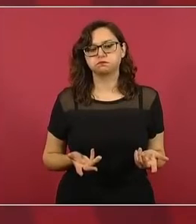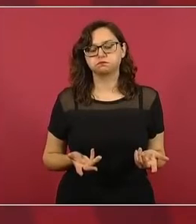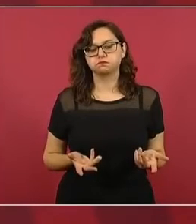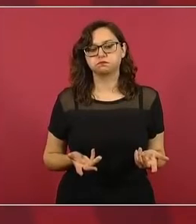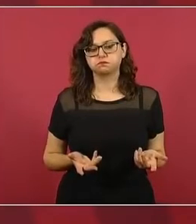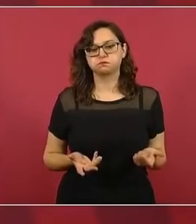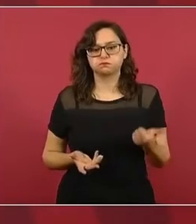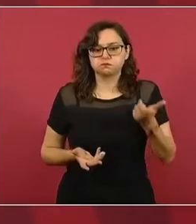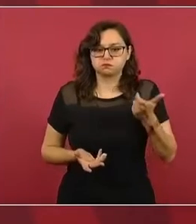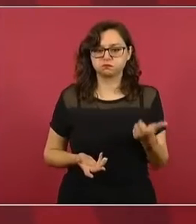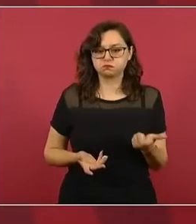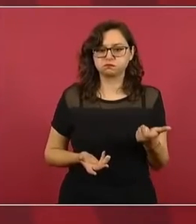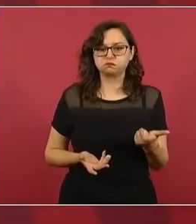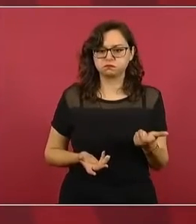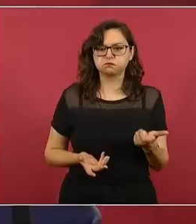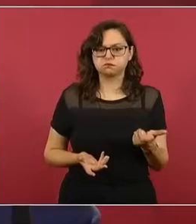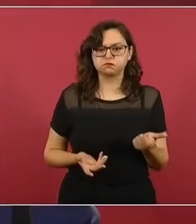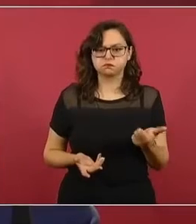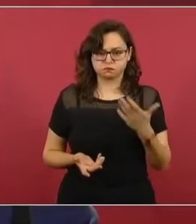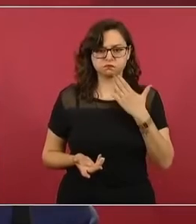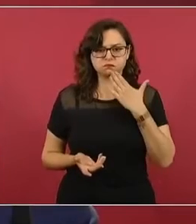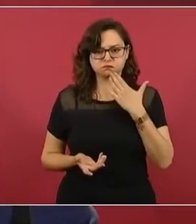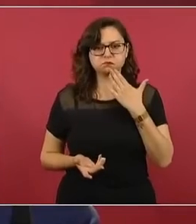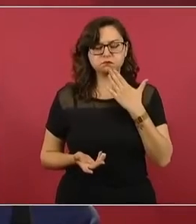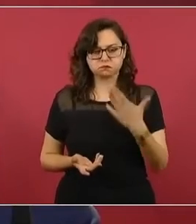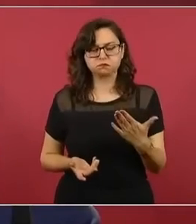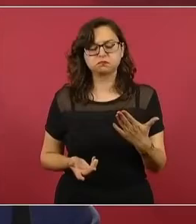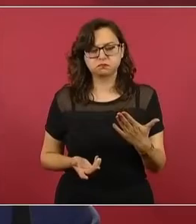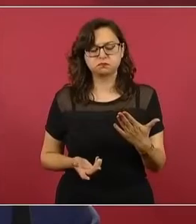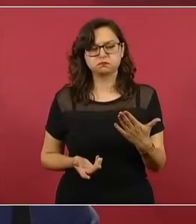las finanzas bien en el país.